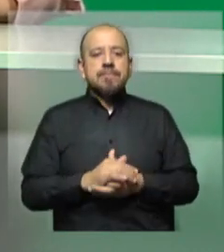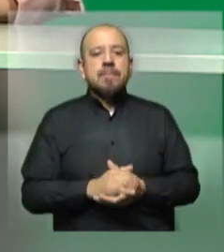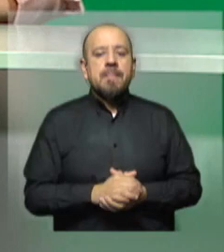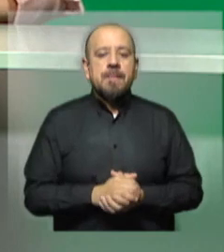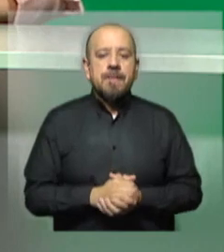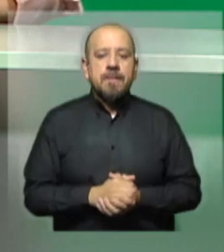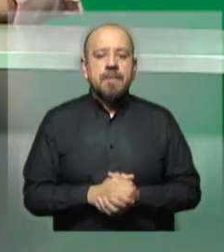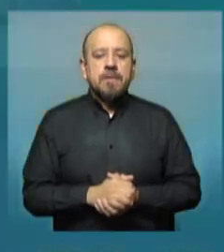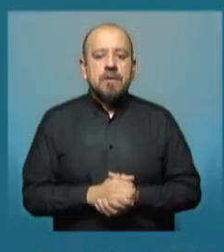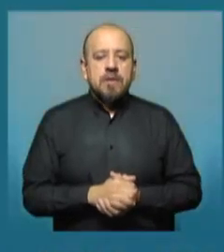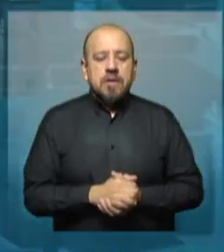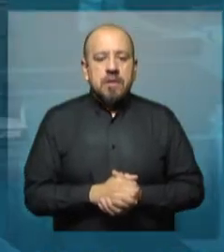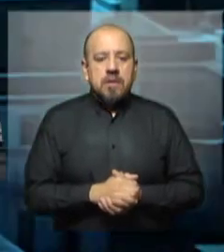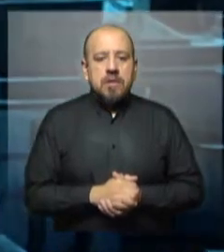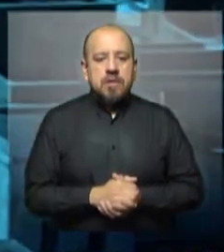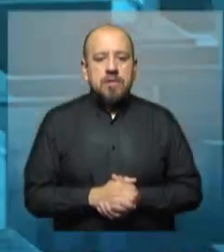agosto